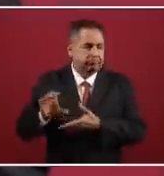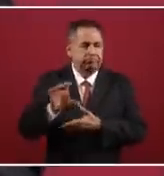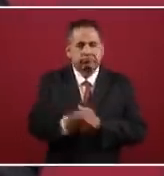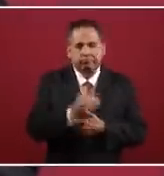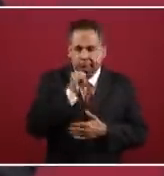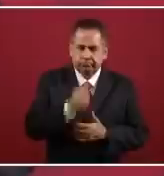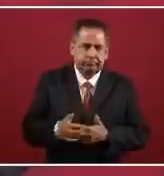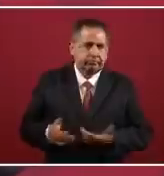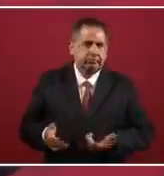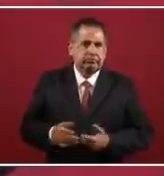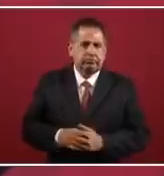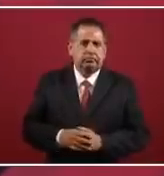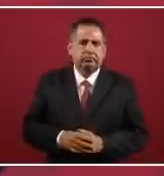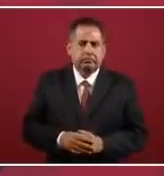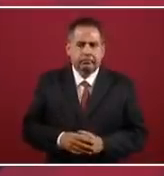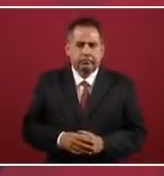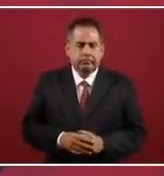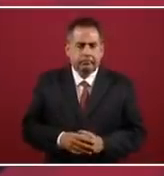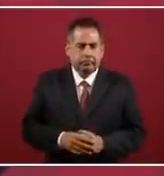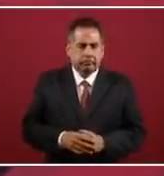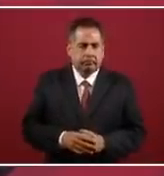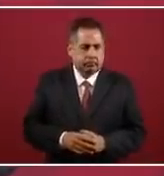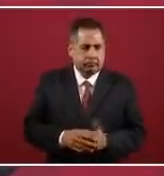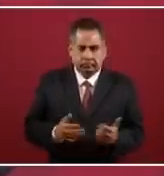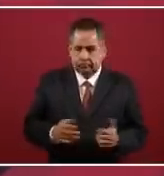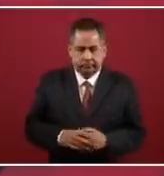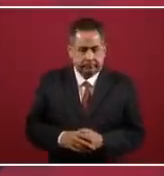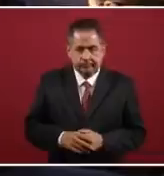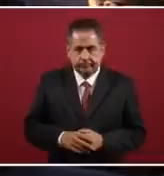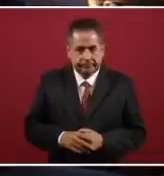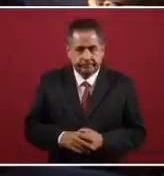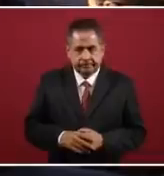no se